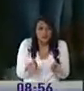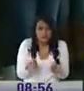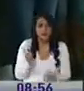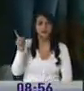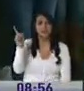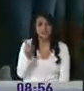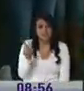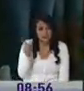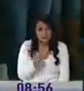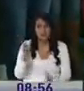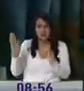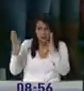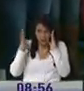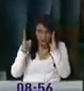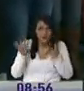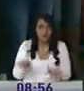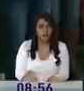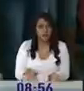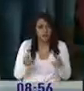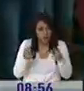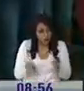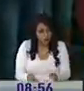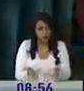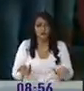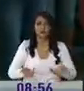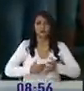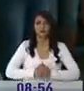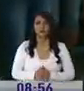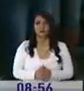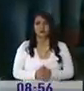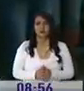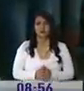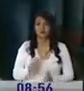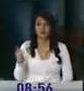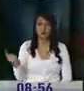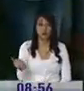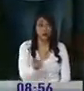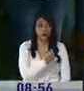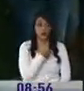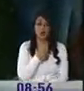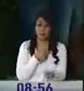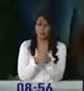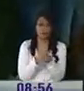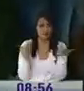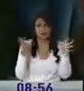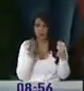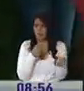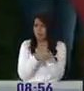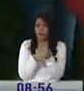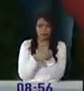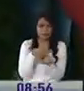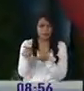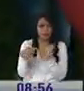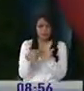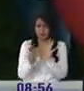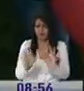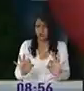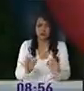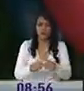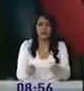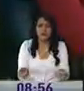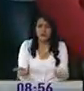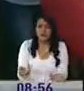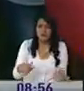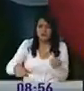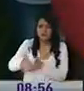ser atendidos como seres humanos nosotros estamos colaborando en lo que sea pero que hemos